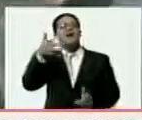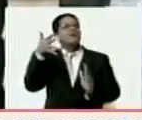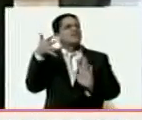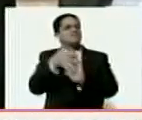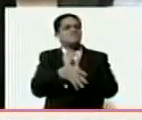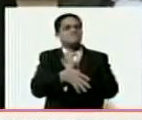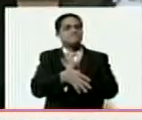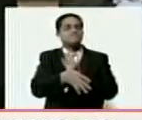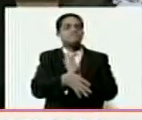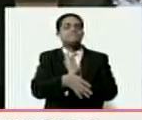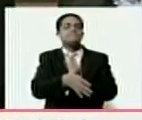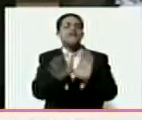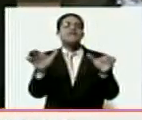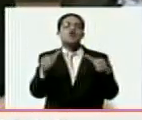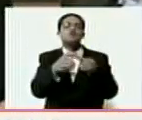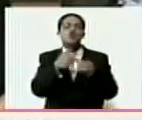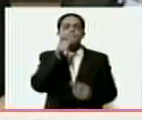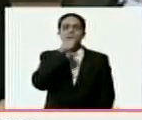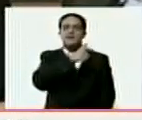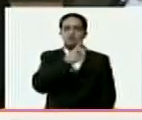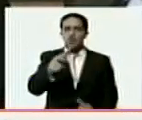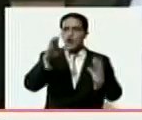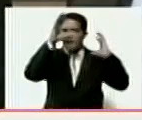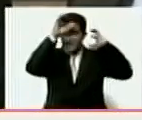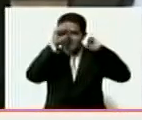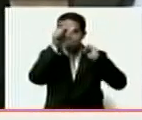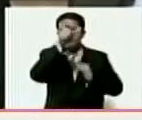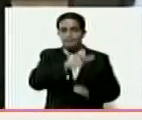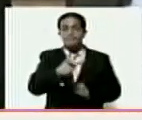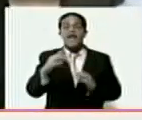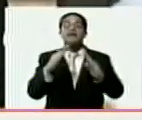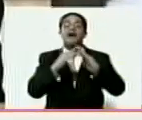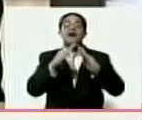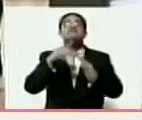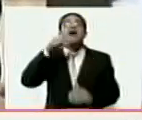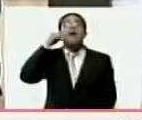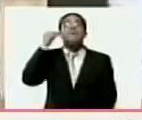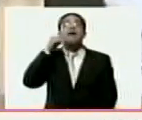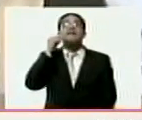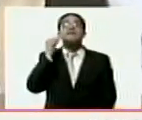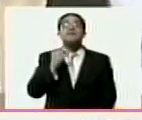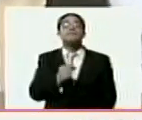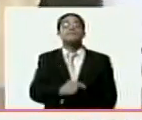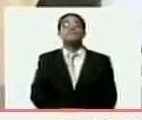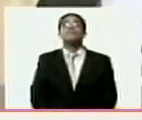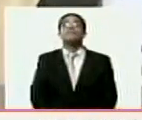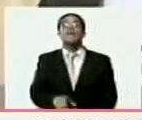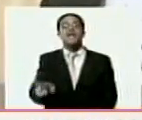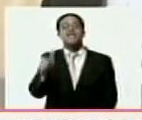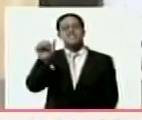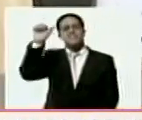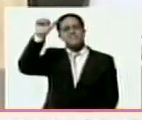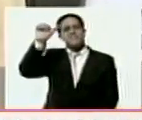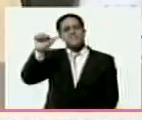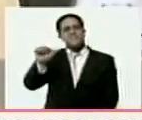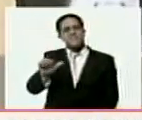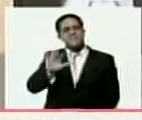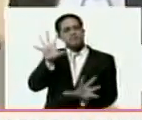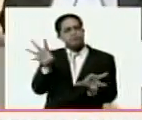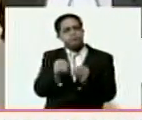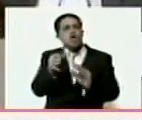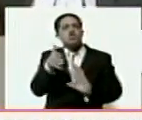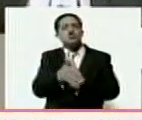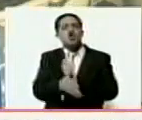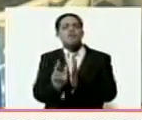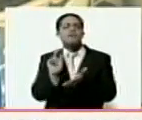con representantes diplomáticos desde la sede de la Casa Amarilla. Antonio José de Sucre ha hecho un breve recuento de la